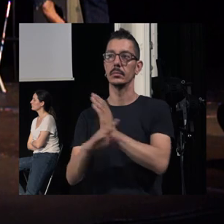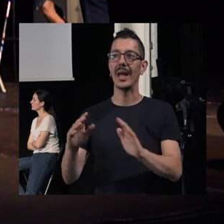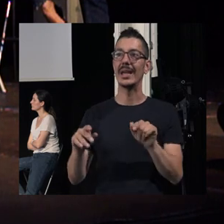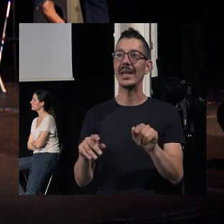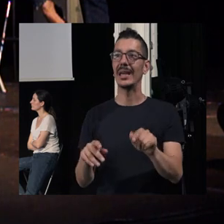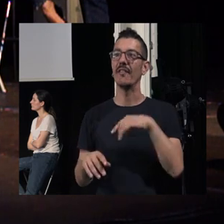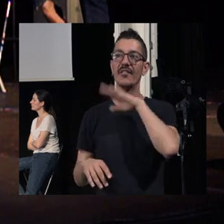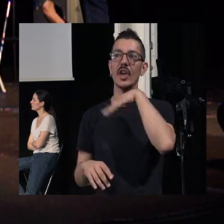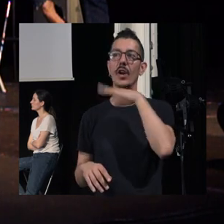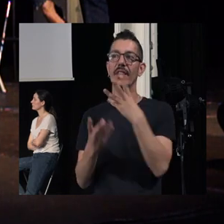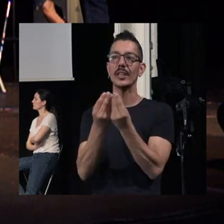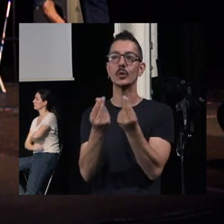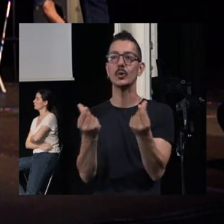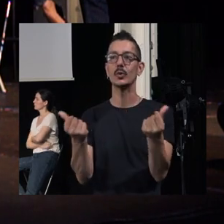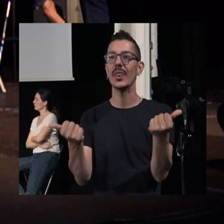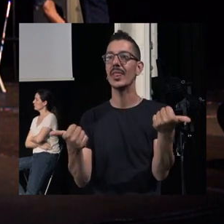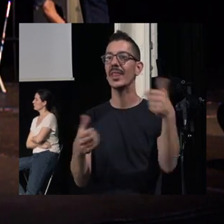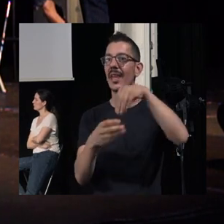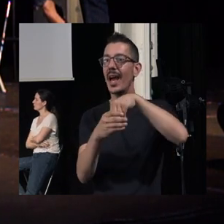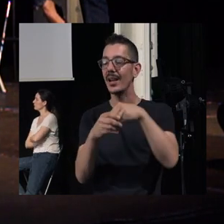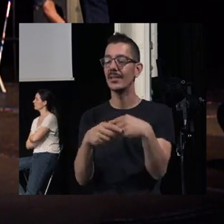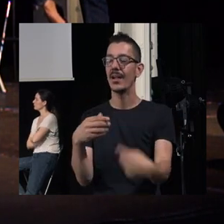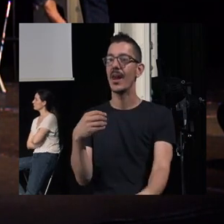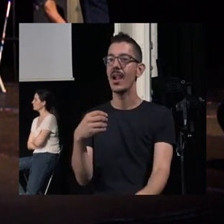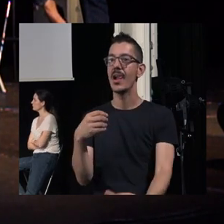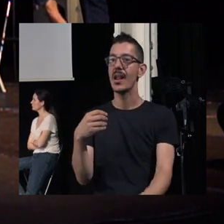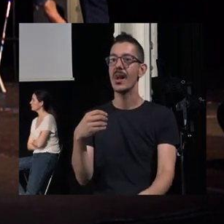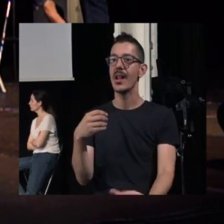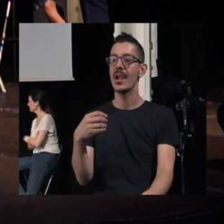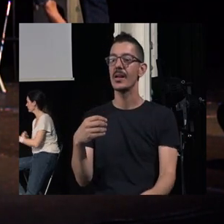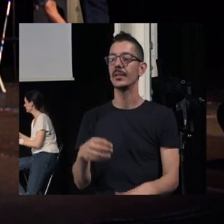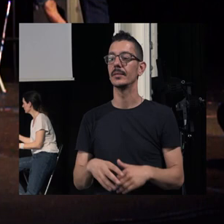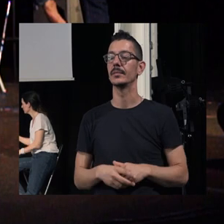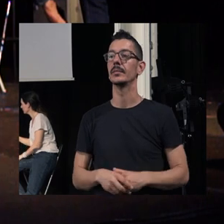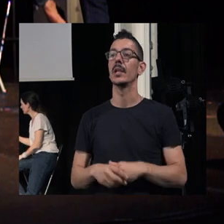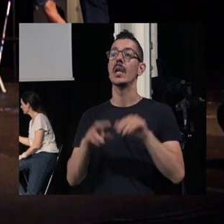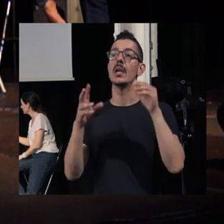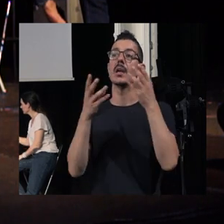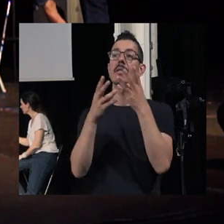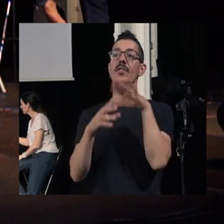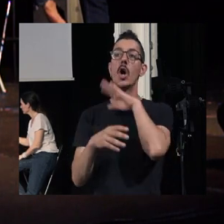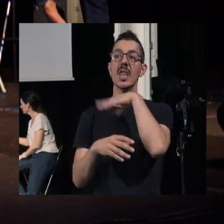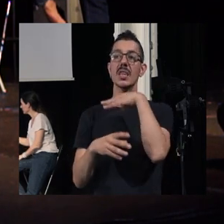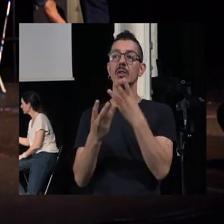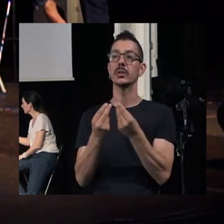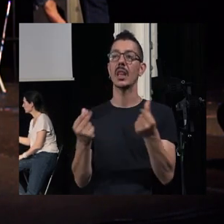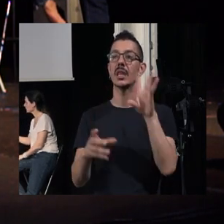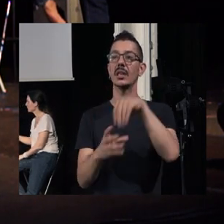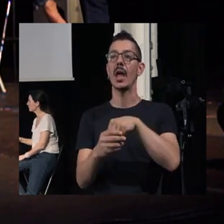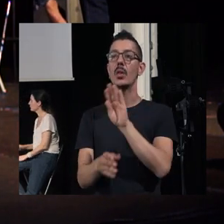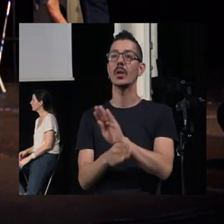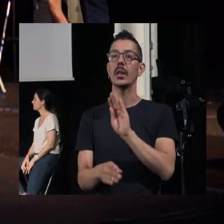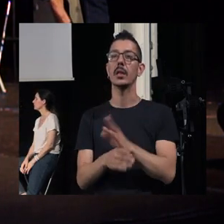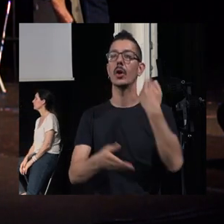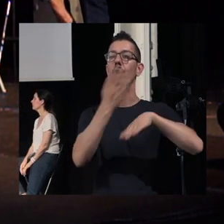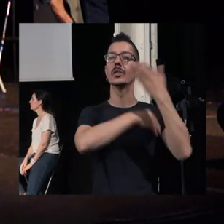esa es la violencia sustancial. Es decir, hay una violencia sustancial en la educación desde el